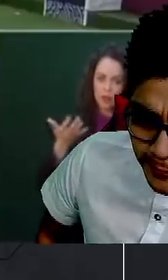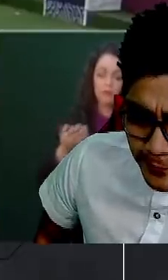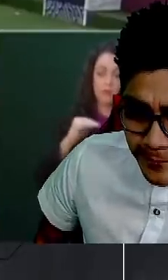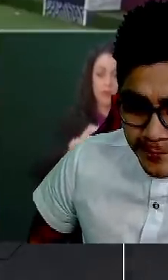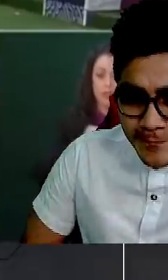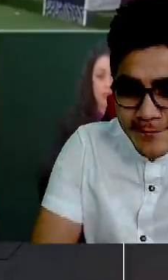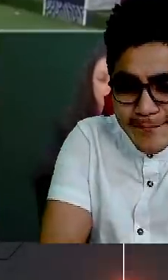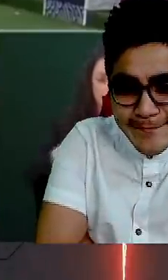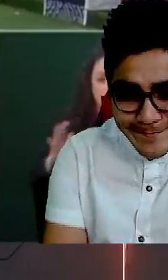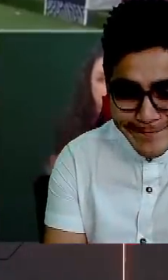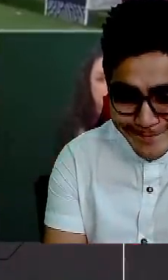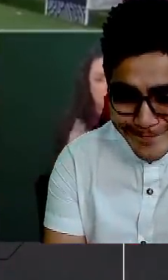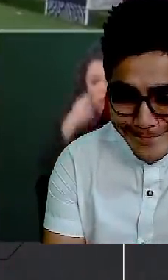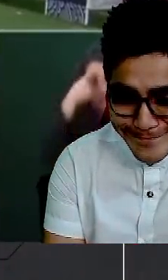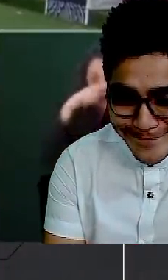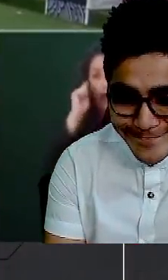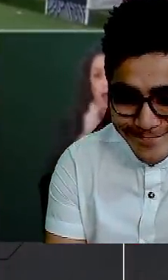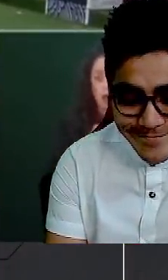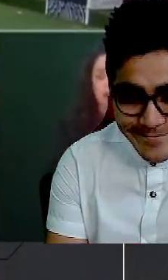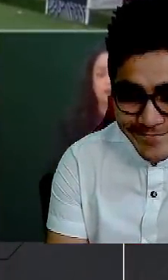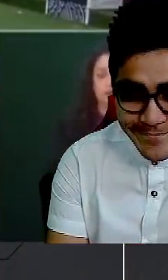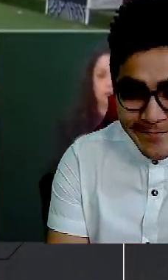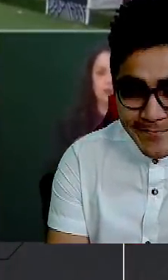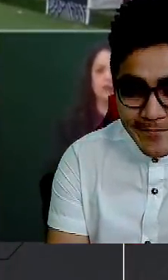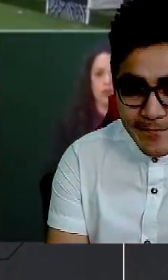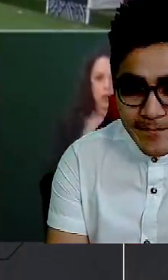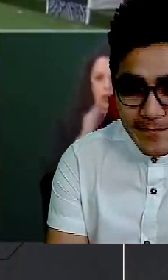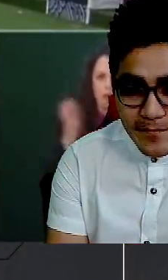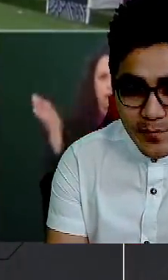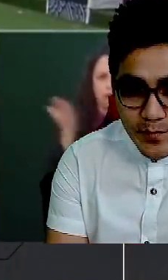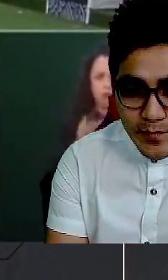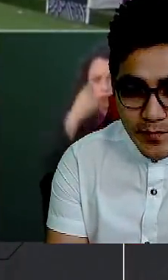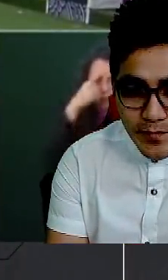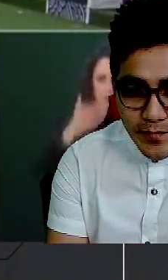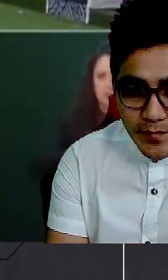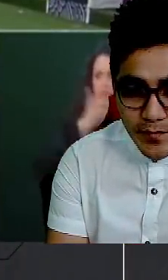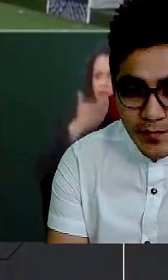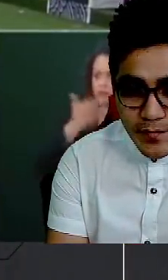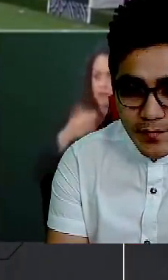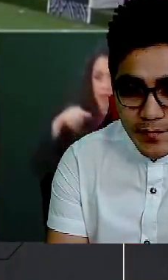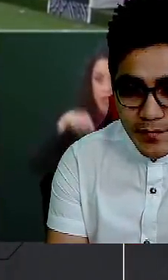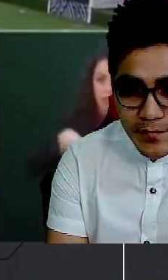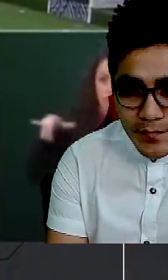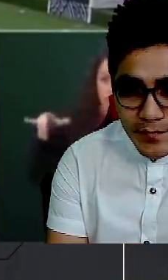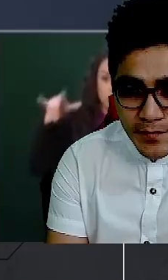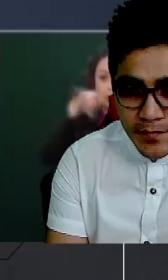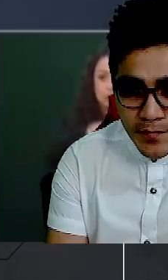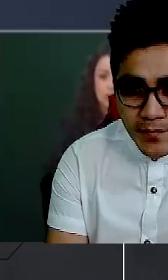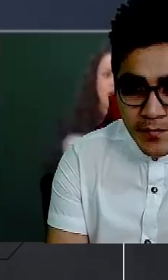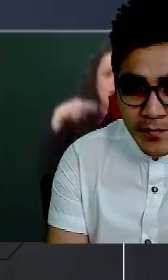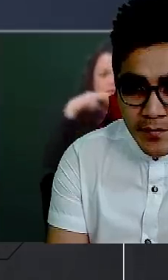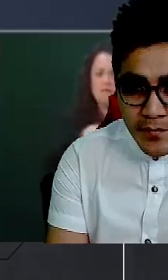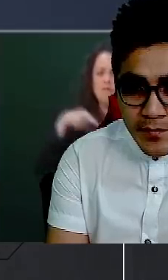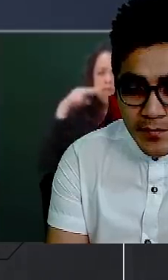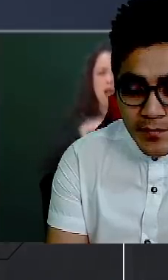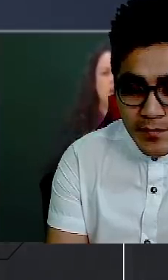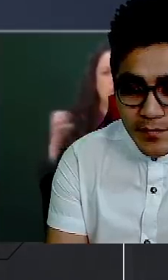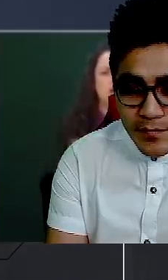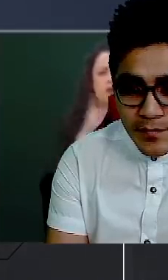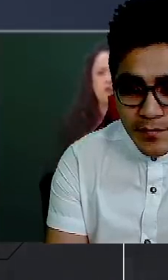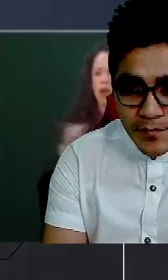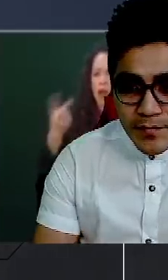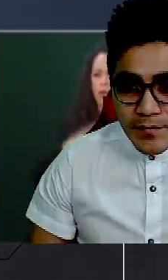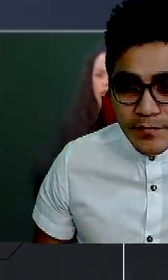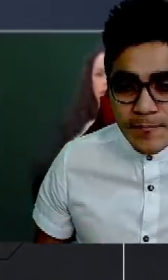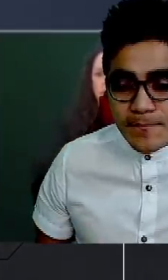a las inversiones en infraestructura, el nuevo aeropuerto tendrá un impacto inmediato en la generación de oportunidades y en la calidad de vida